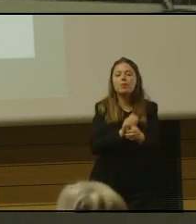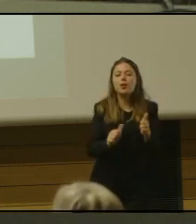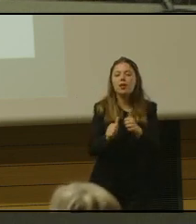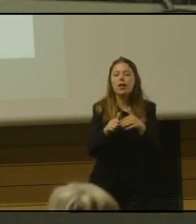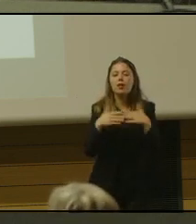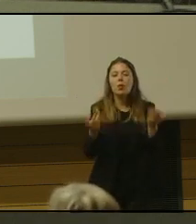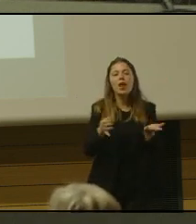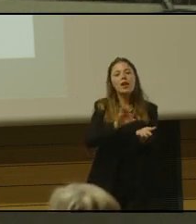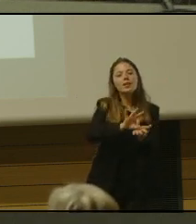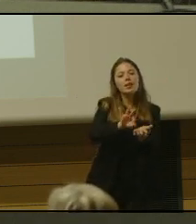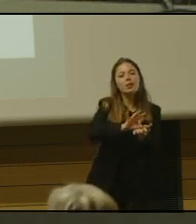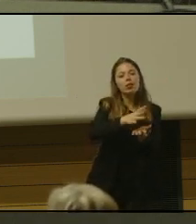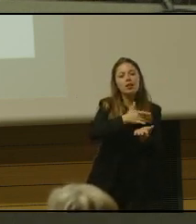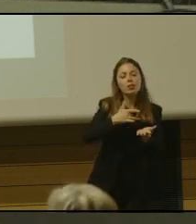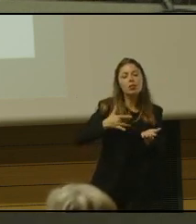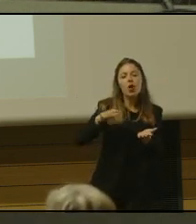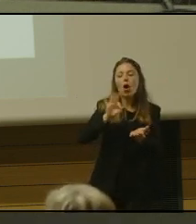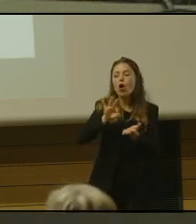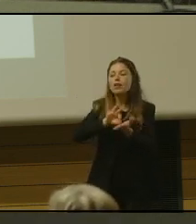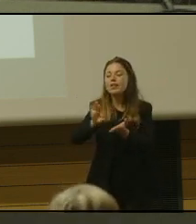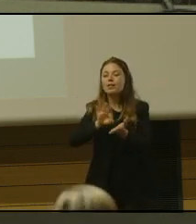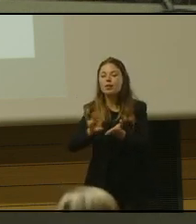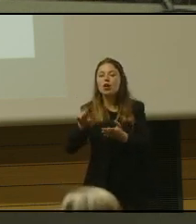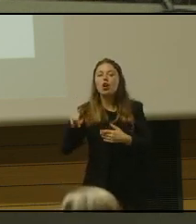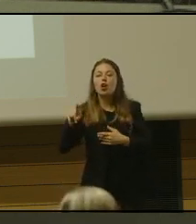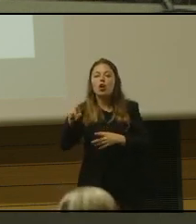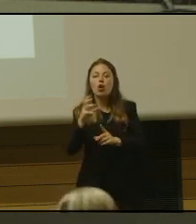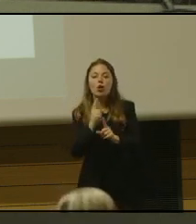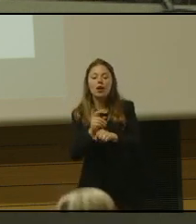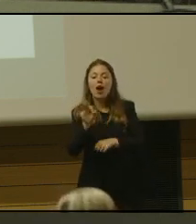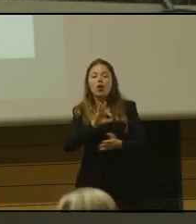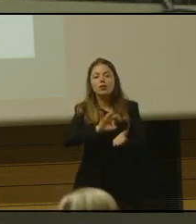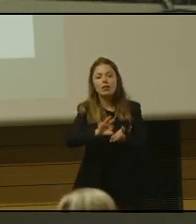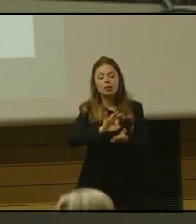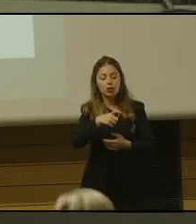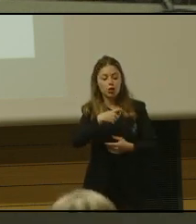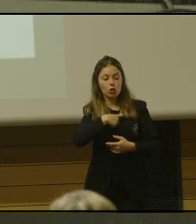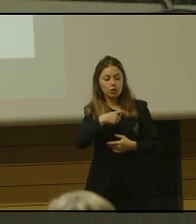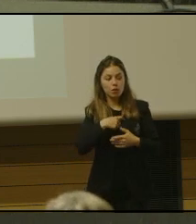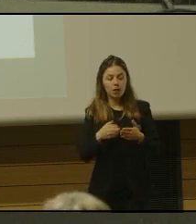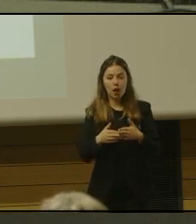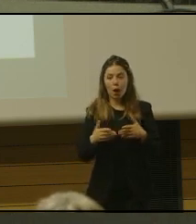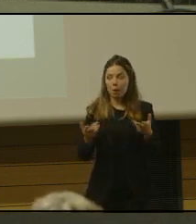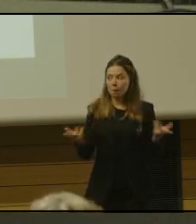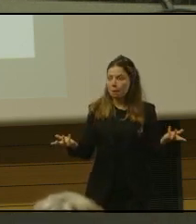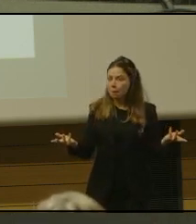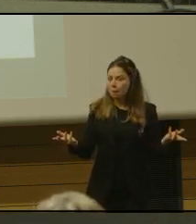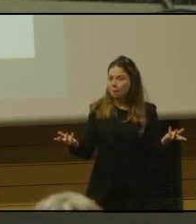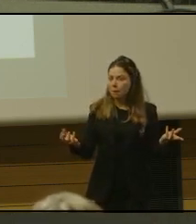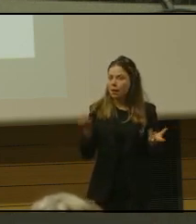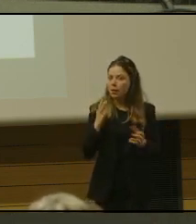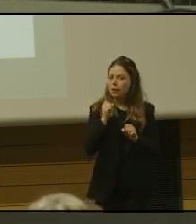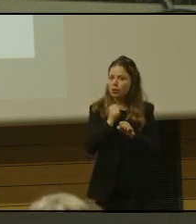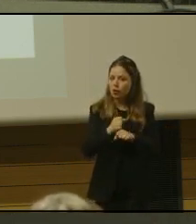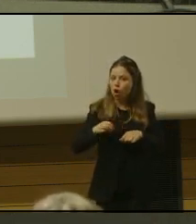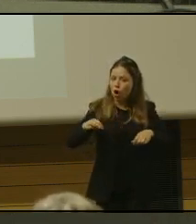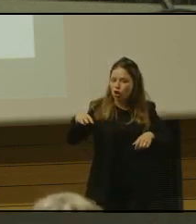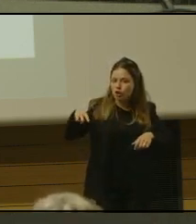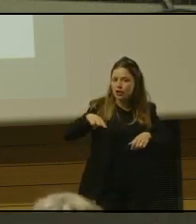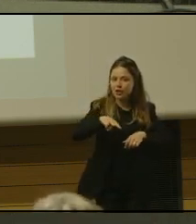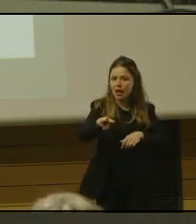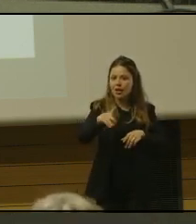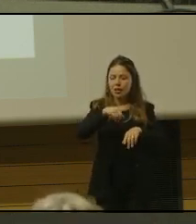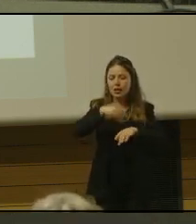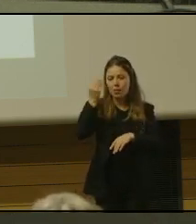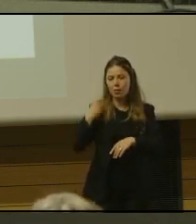¿El servicio de neumología o el servicio de oncología o el servicio de cardiología? Y tú me dices, Hombre, no, tendremos que trabajar con todos. Entonces yo te diré,